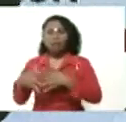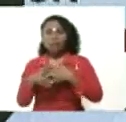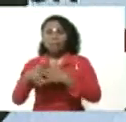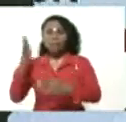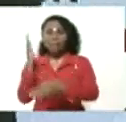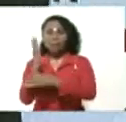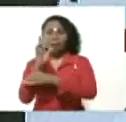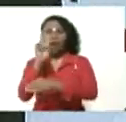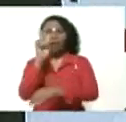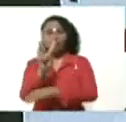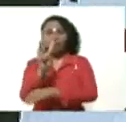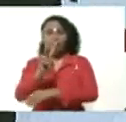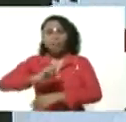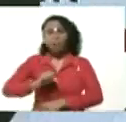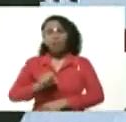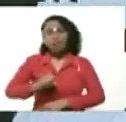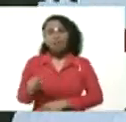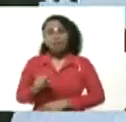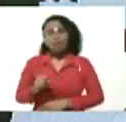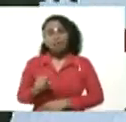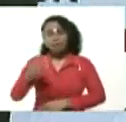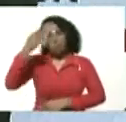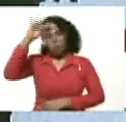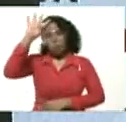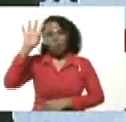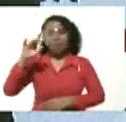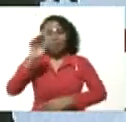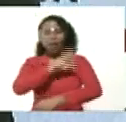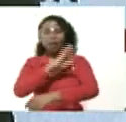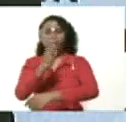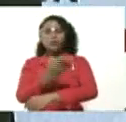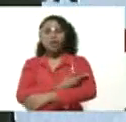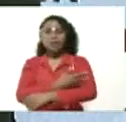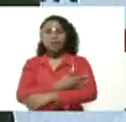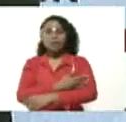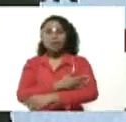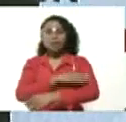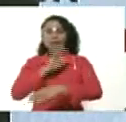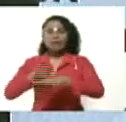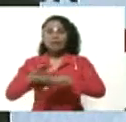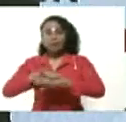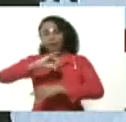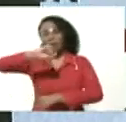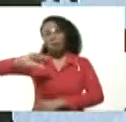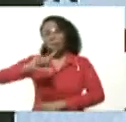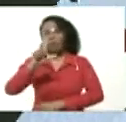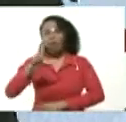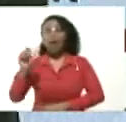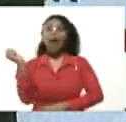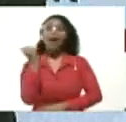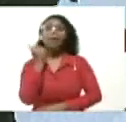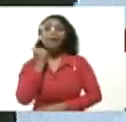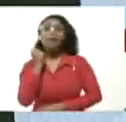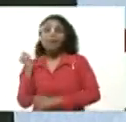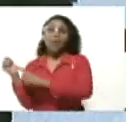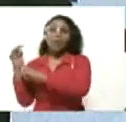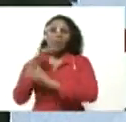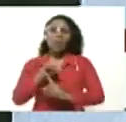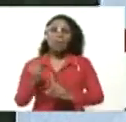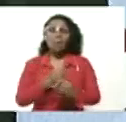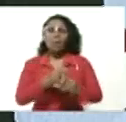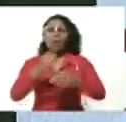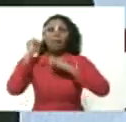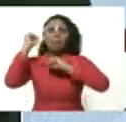policías cubanos por el supuesto abuso de la fuerza en la respuesta a las manifestaciones de julio. Abuso de fuerza en unas manifestaciones donde